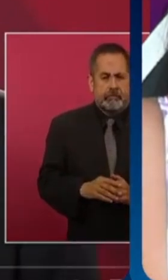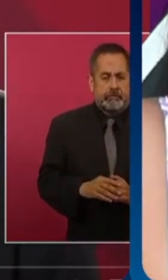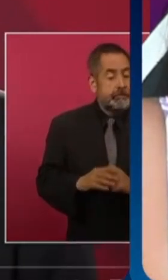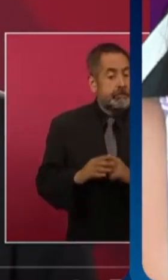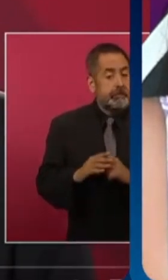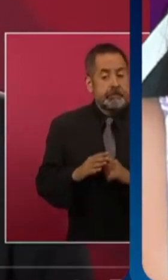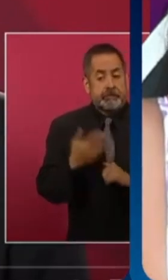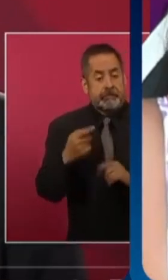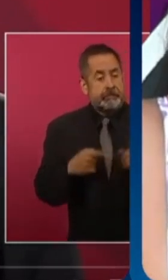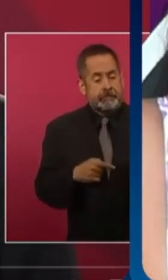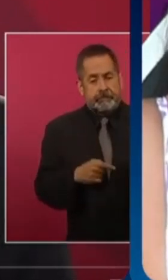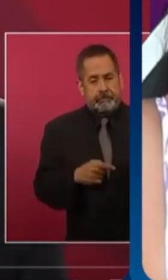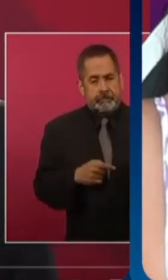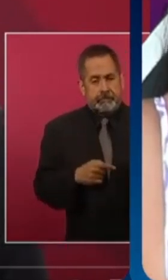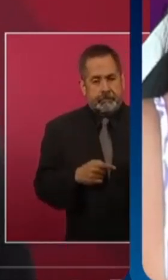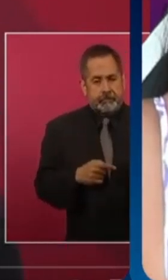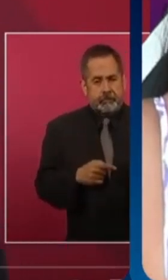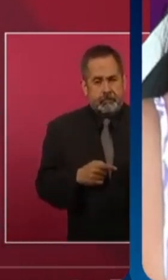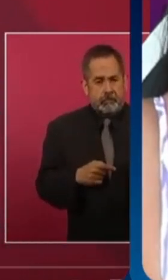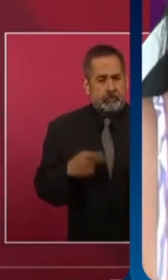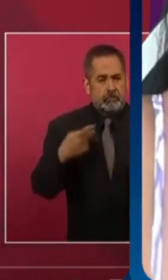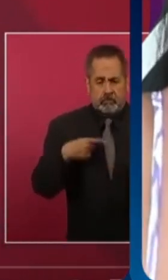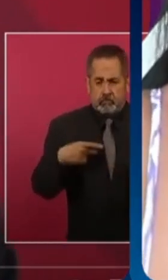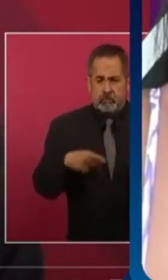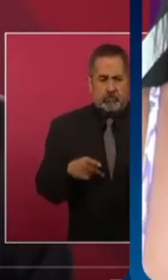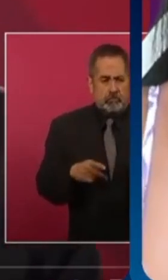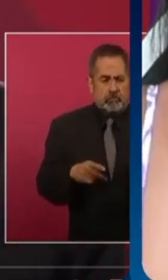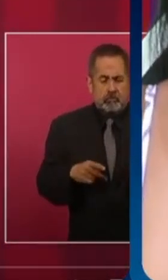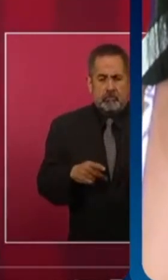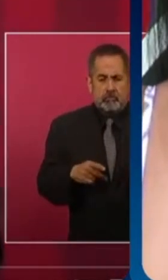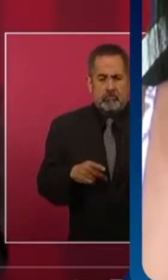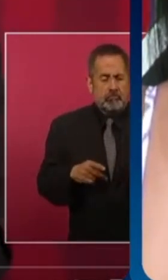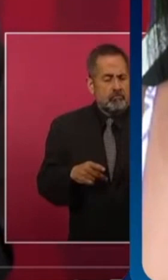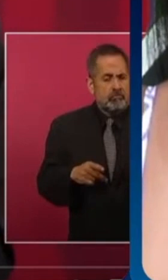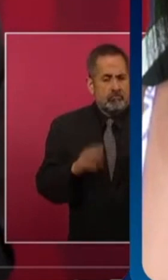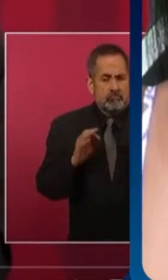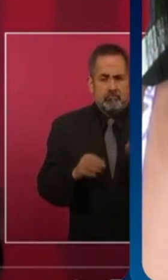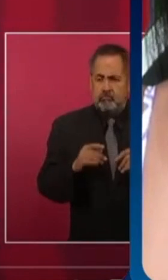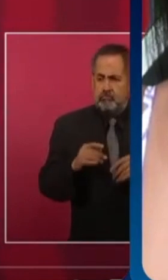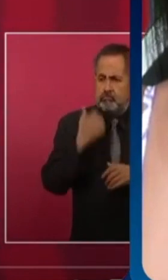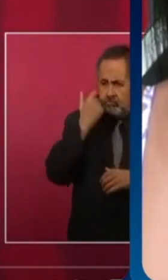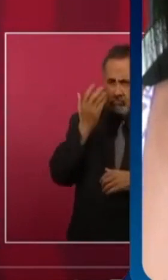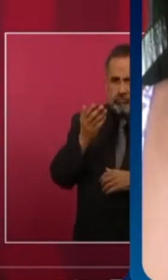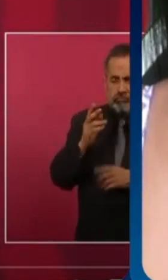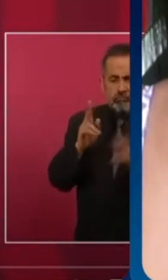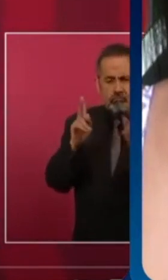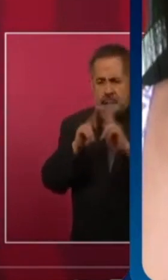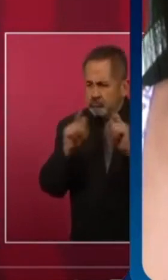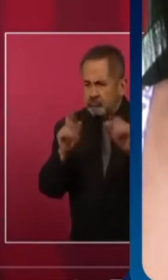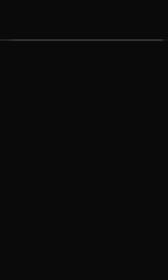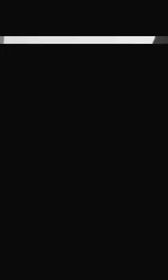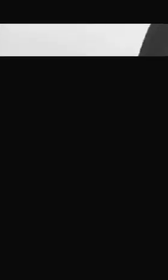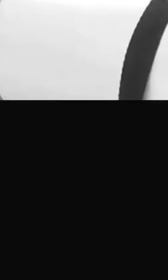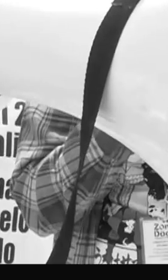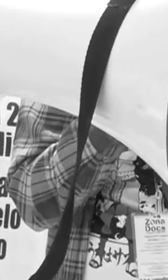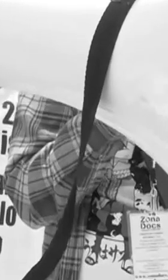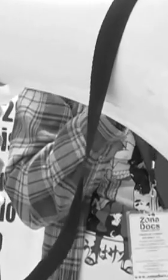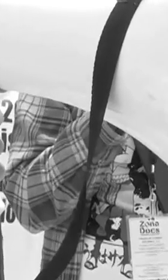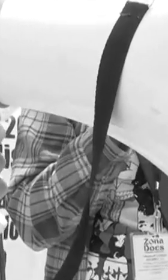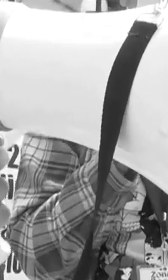porque es un hombre que busca la conciliación, que busca el diálogo.